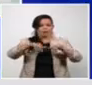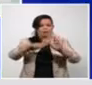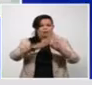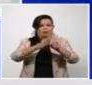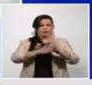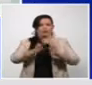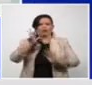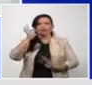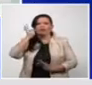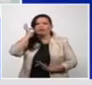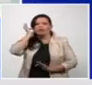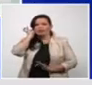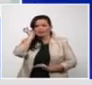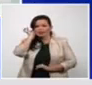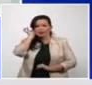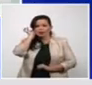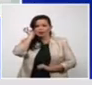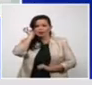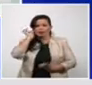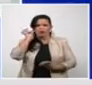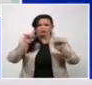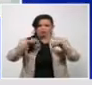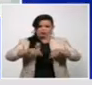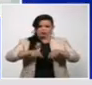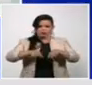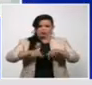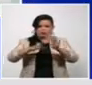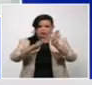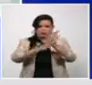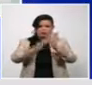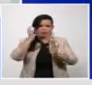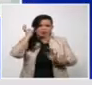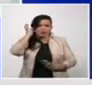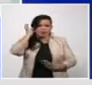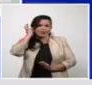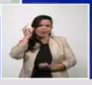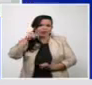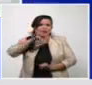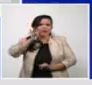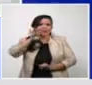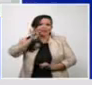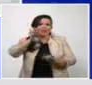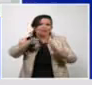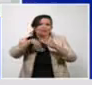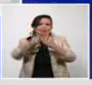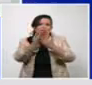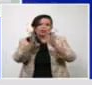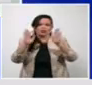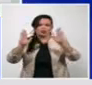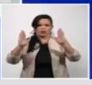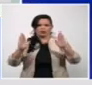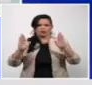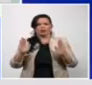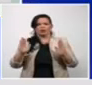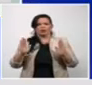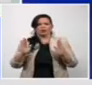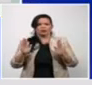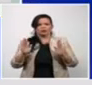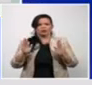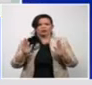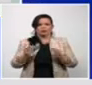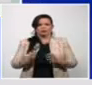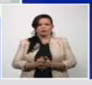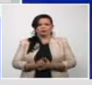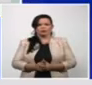estamos hablando en 15 días, es lo que estamos hablando, ¿sí? O sea, en los primeros 16